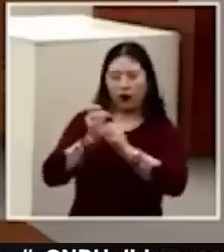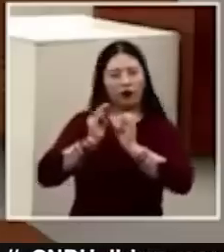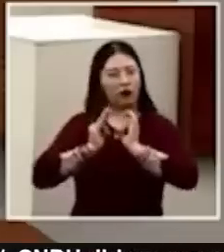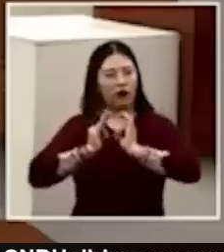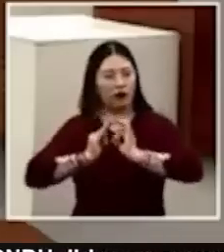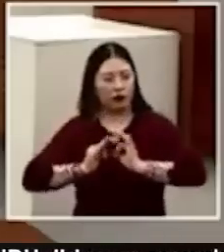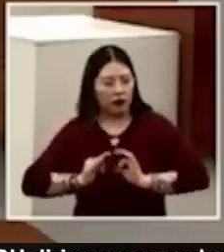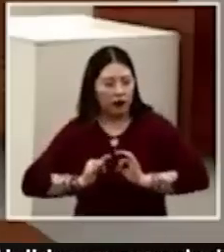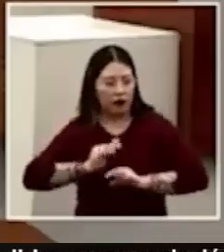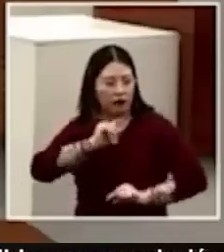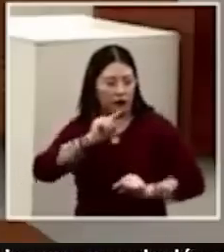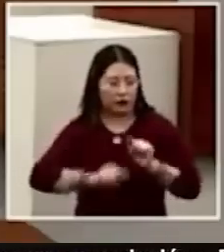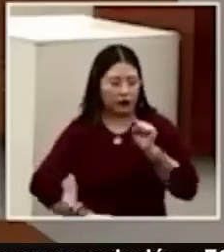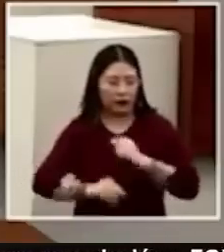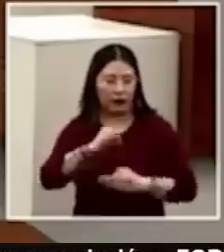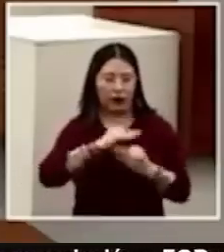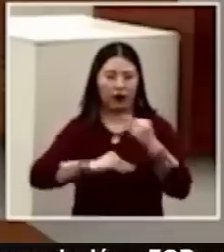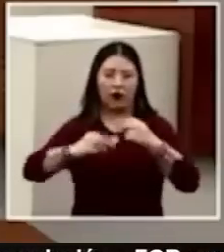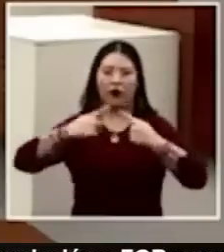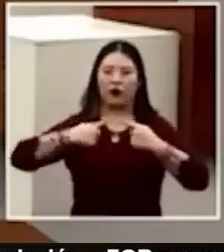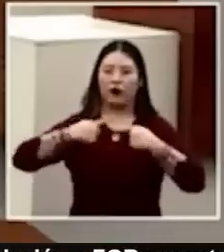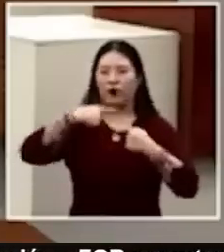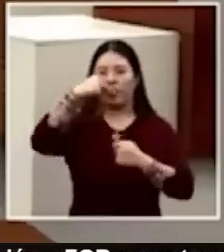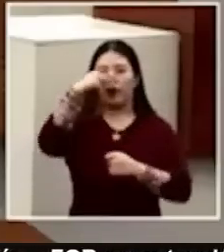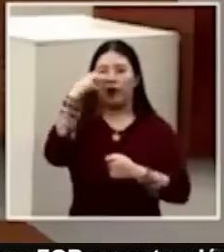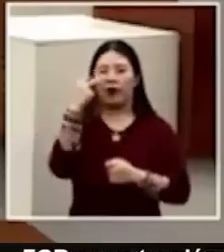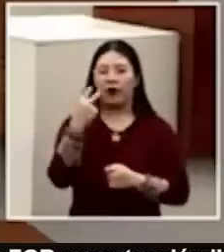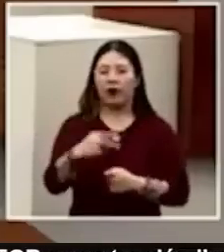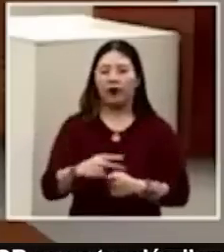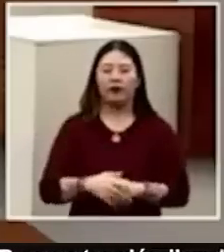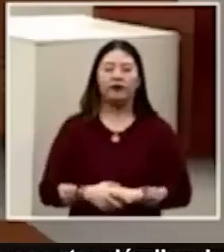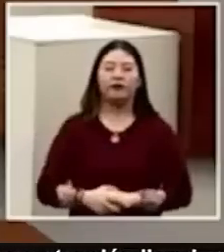tranquilidad de los mexicanos.